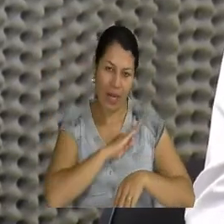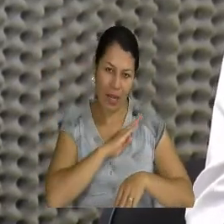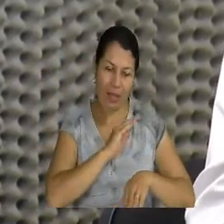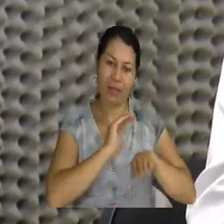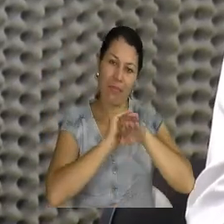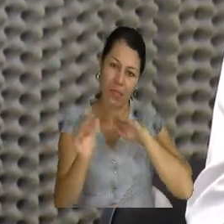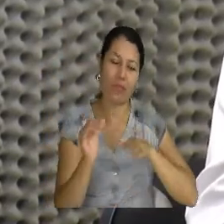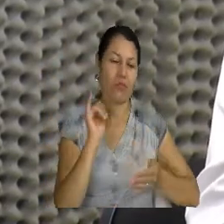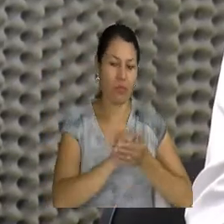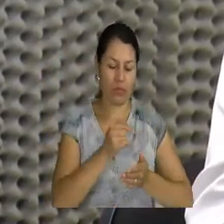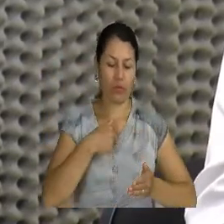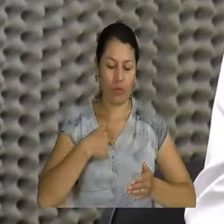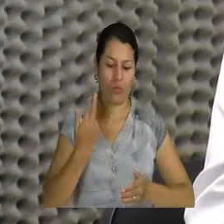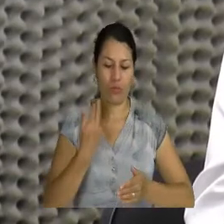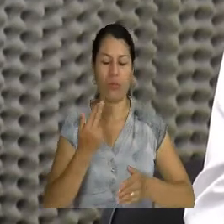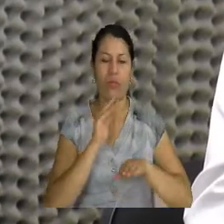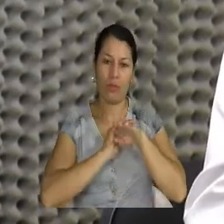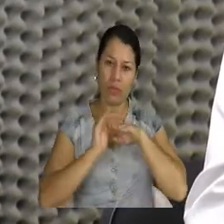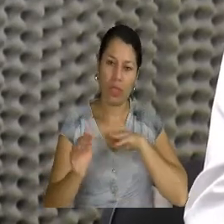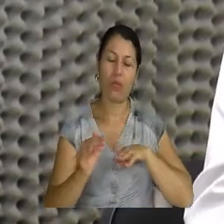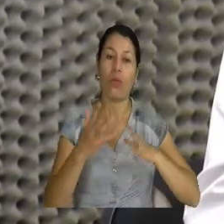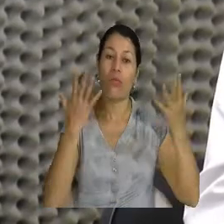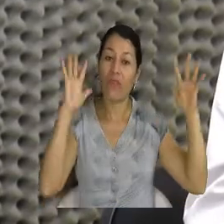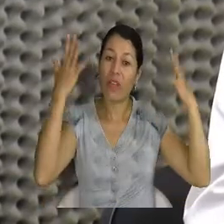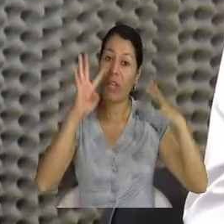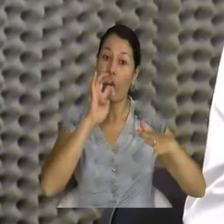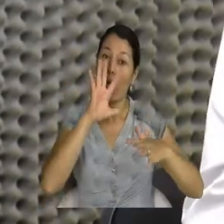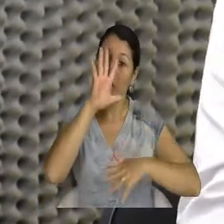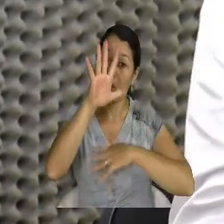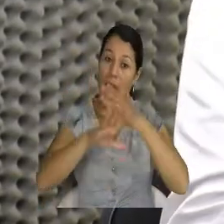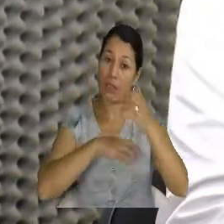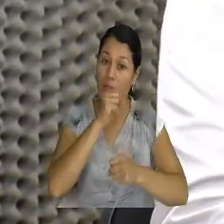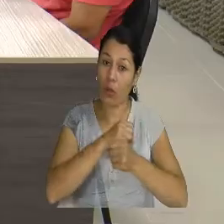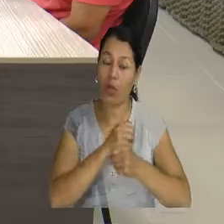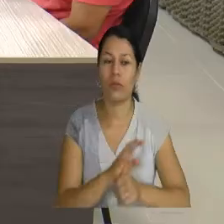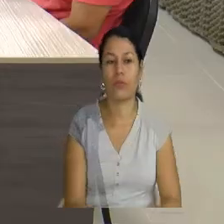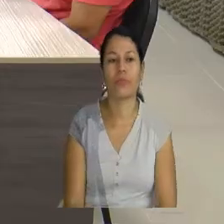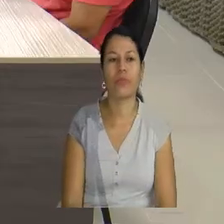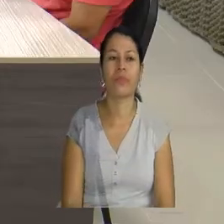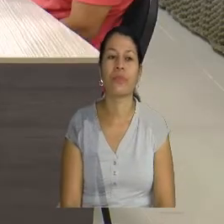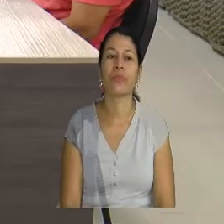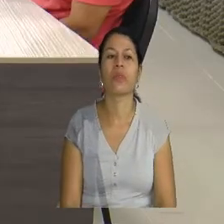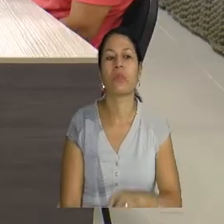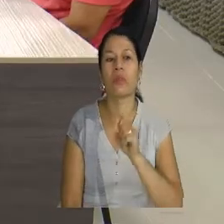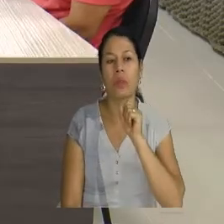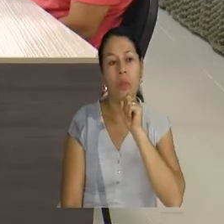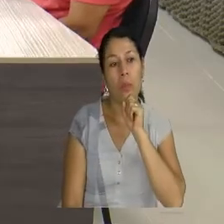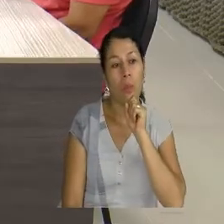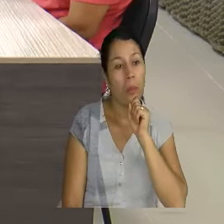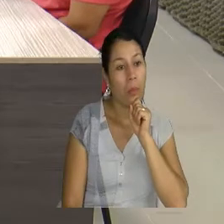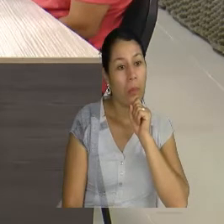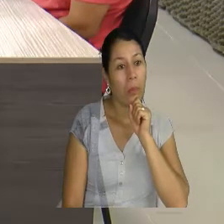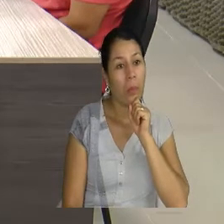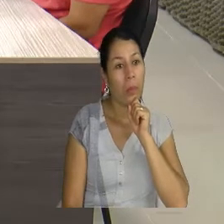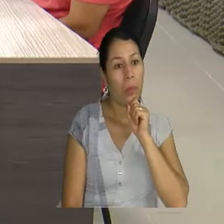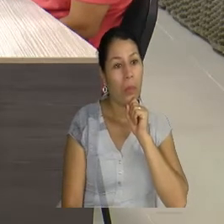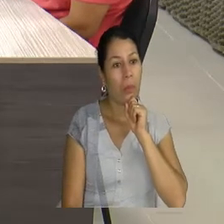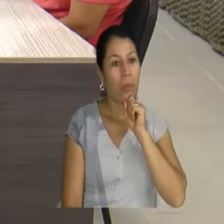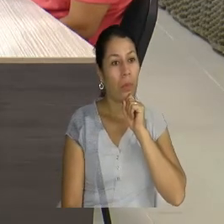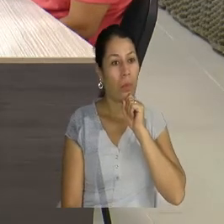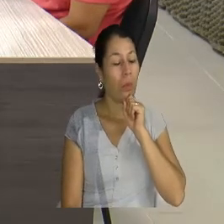95 años de vida de nuestro gran municipio. Un plan logístico que tiene muchos detalles, que tiene